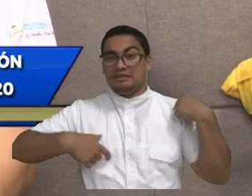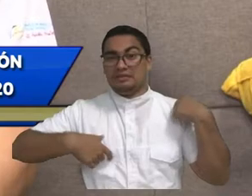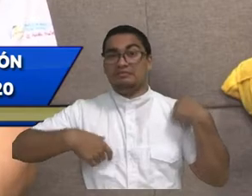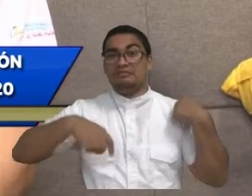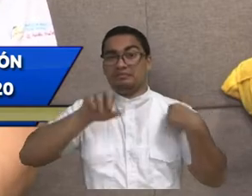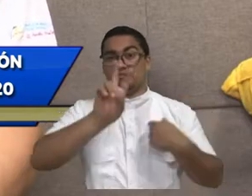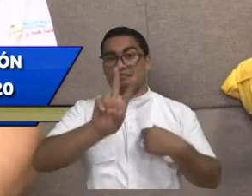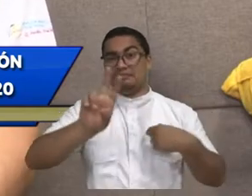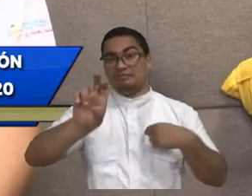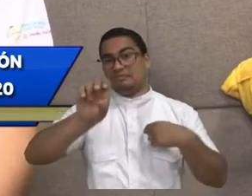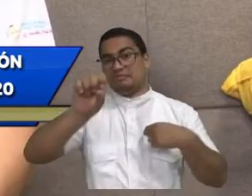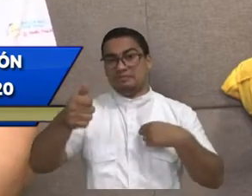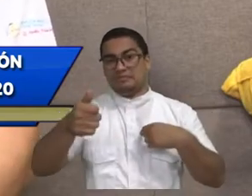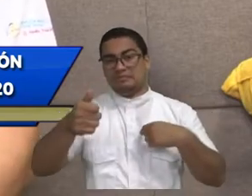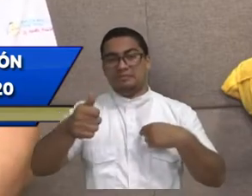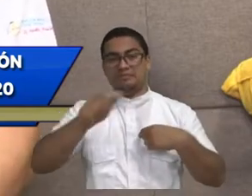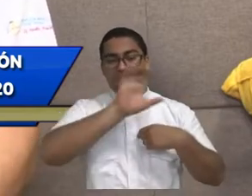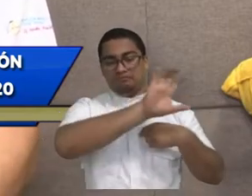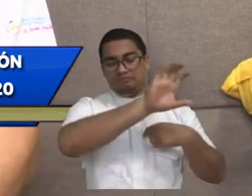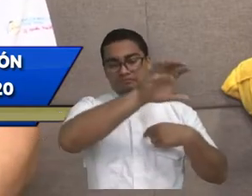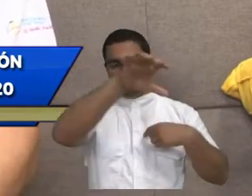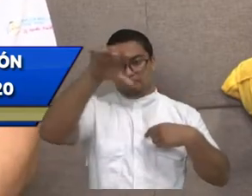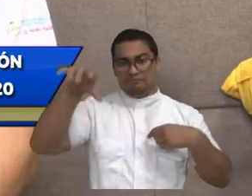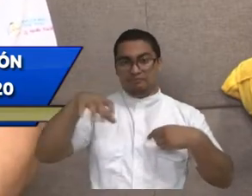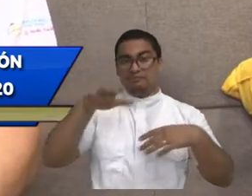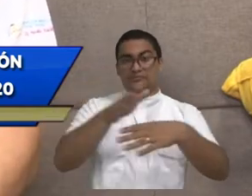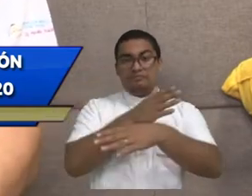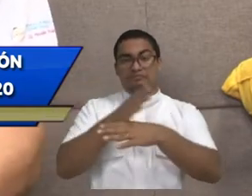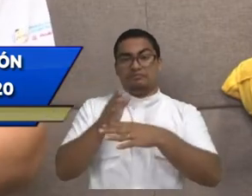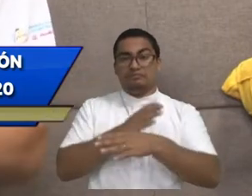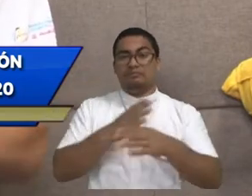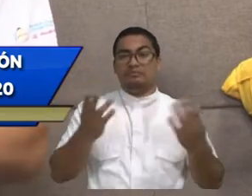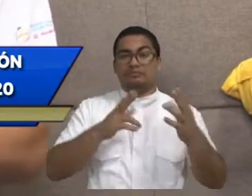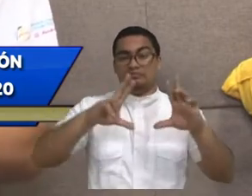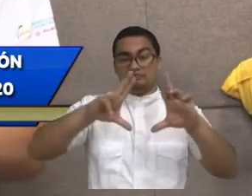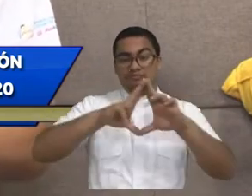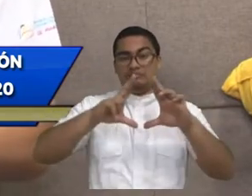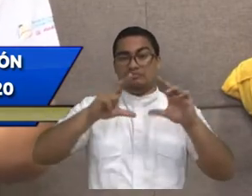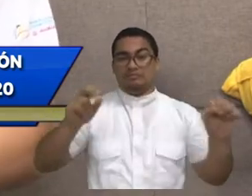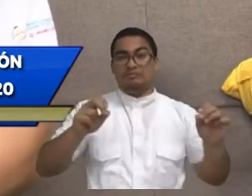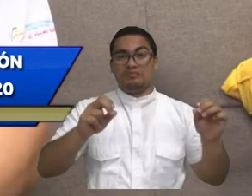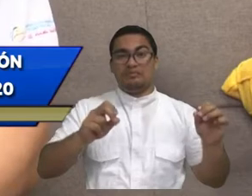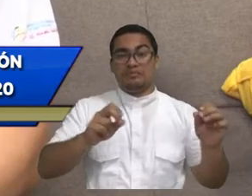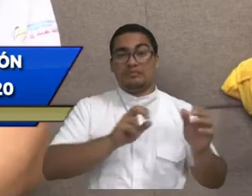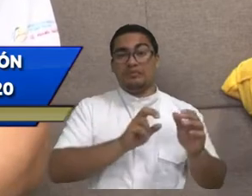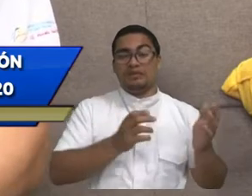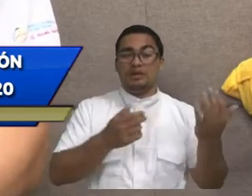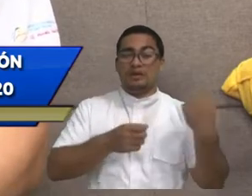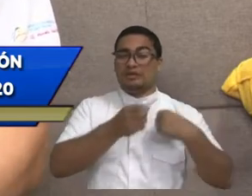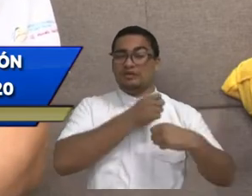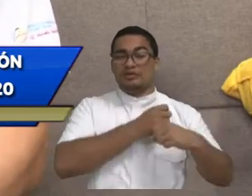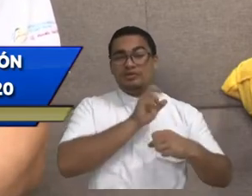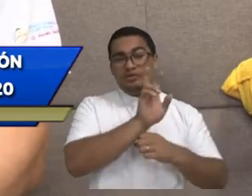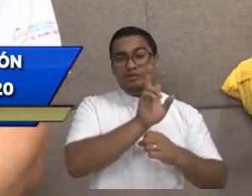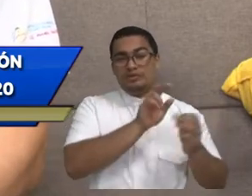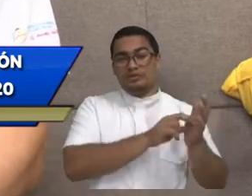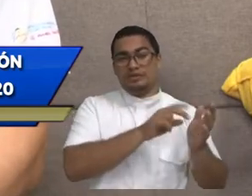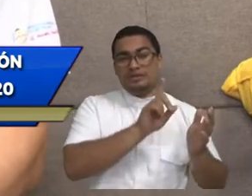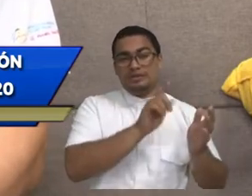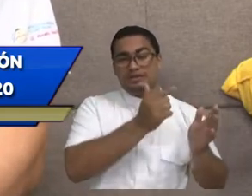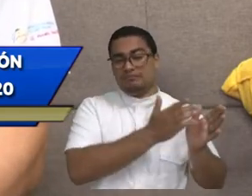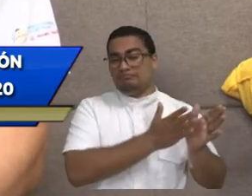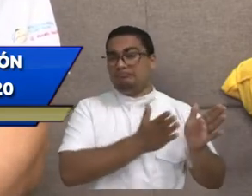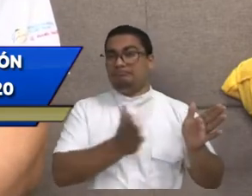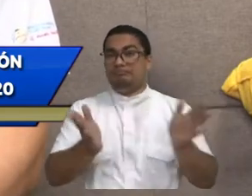en todo el país verdad y hoy por hoy nosotros a lo largo de este proceso tenemos 45 centros